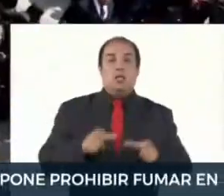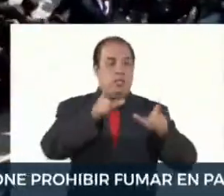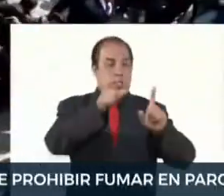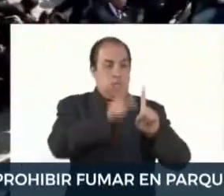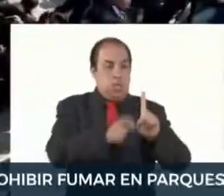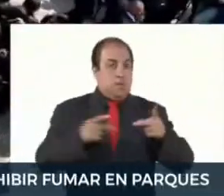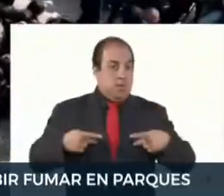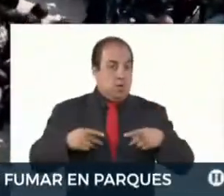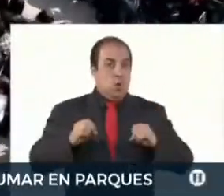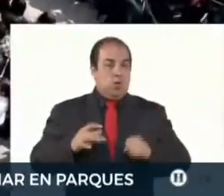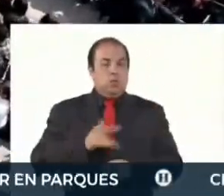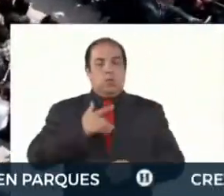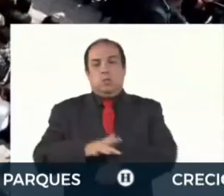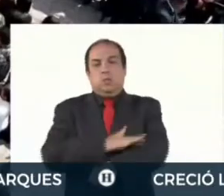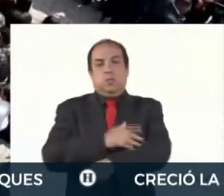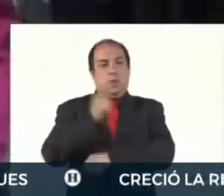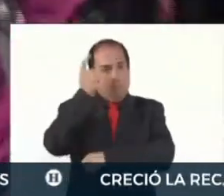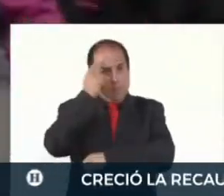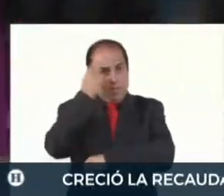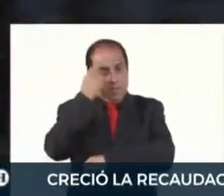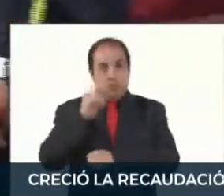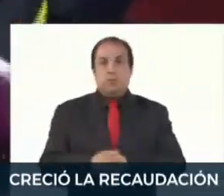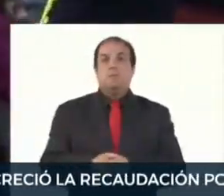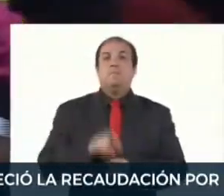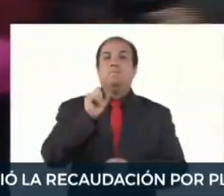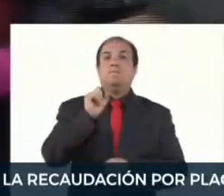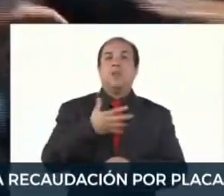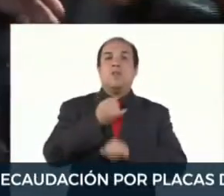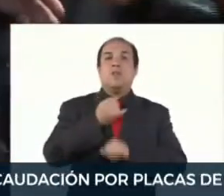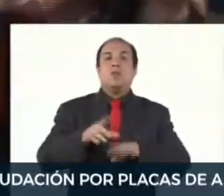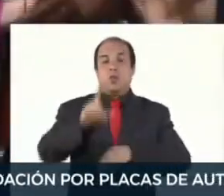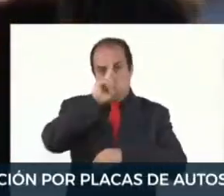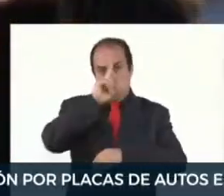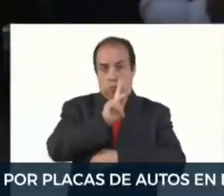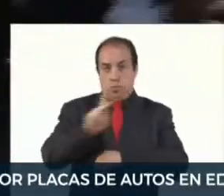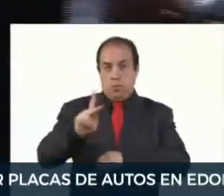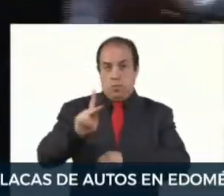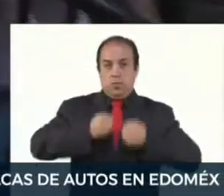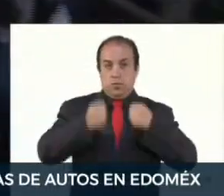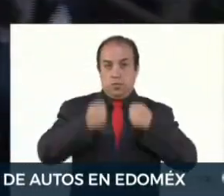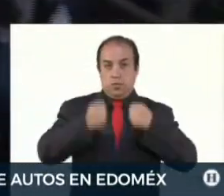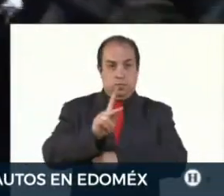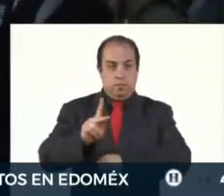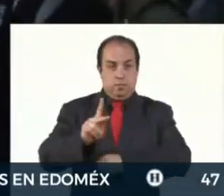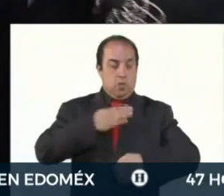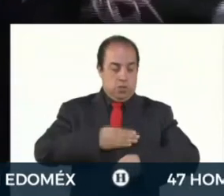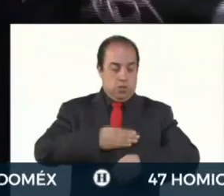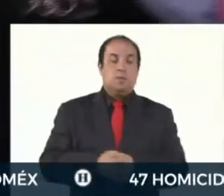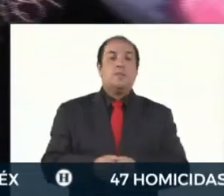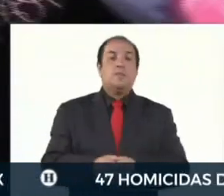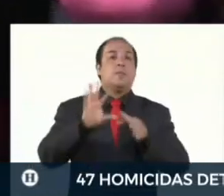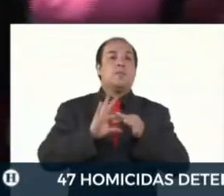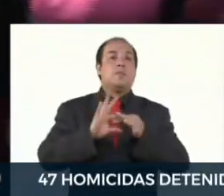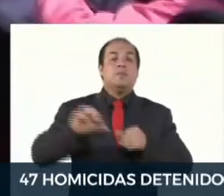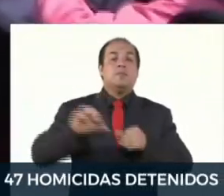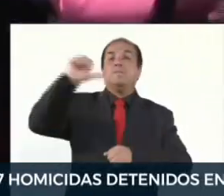políticos, diputados locales y diputados federales, por supuesto, que estarán pues presenciando este cuarto informe de labores de la doctora Claudia Sheinbaum.